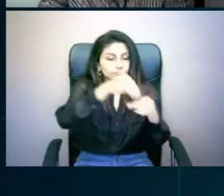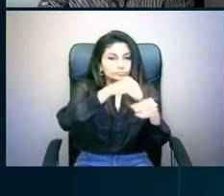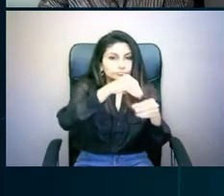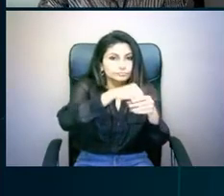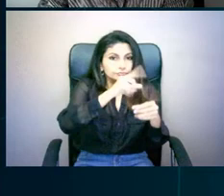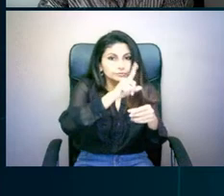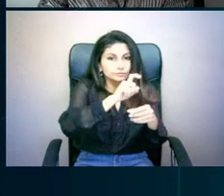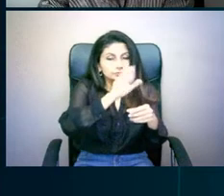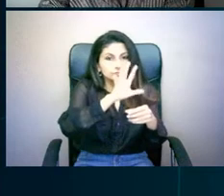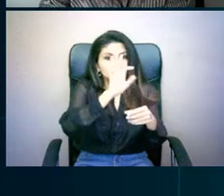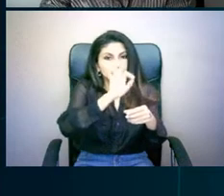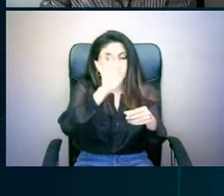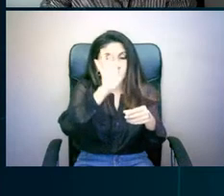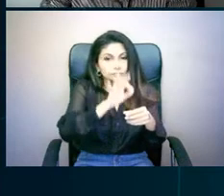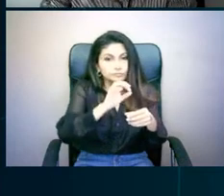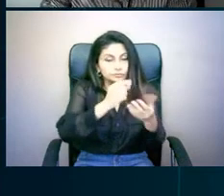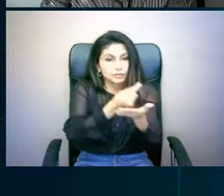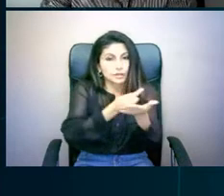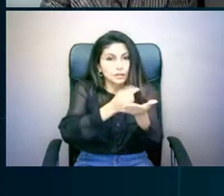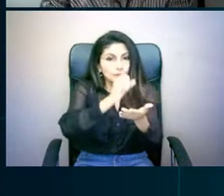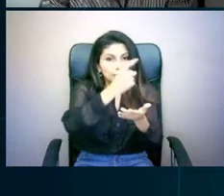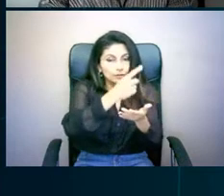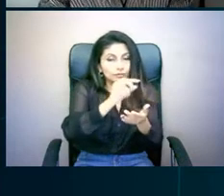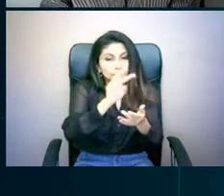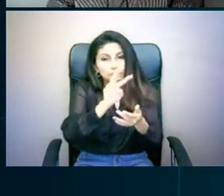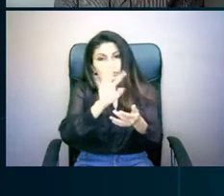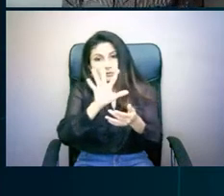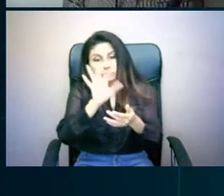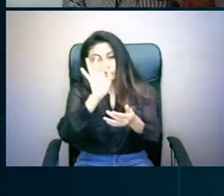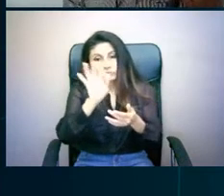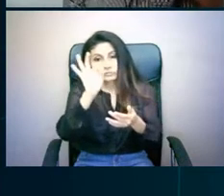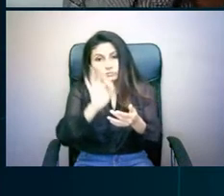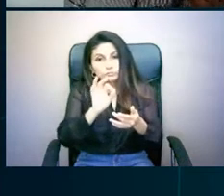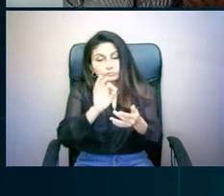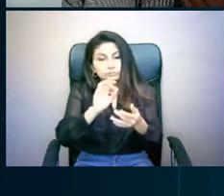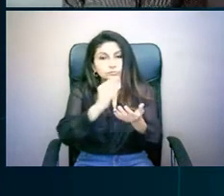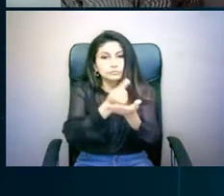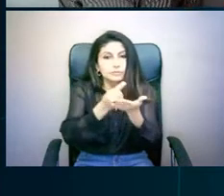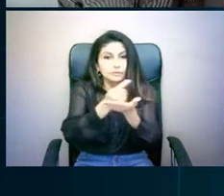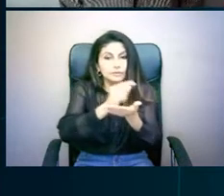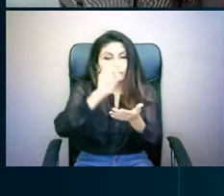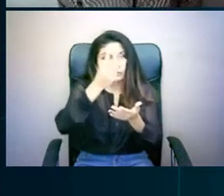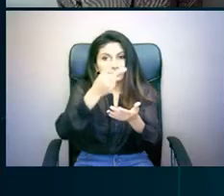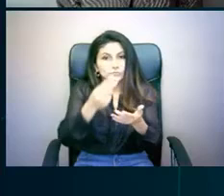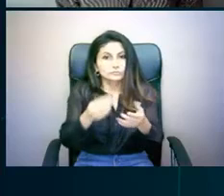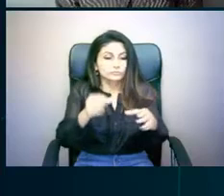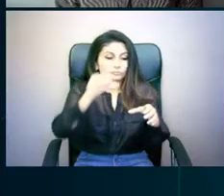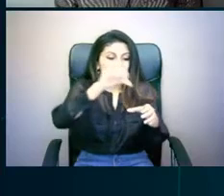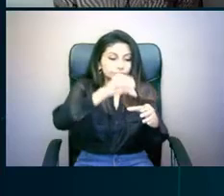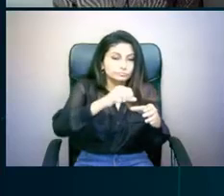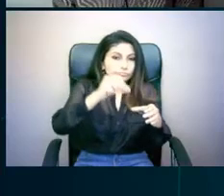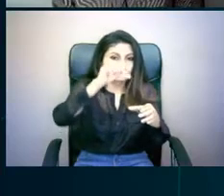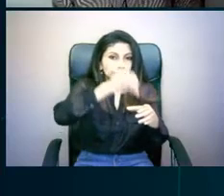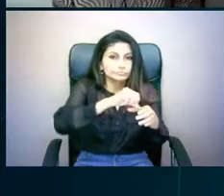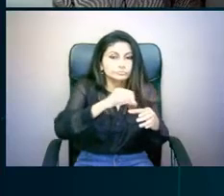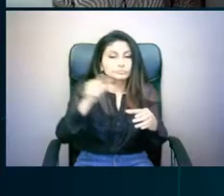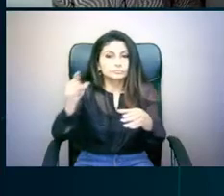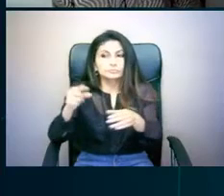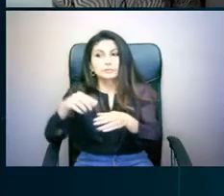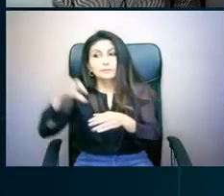65% del lodo primario y 35% del lodo secundario, que son los datos que reporta la planta de tratamientos de aguas residuales